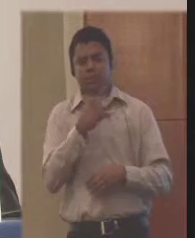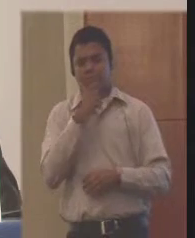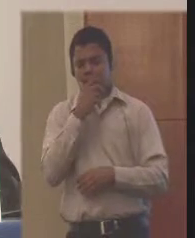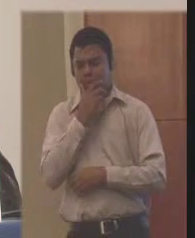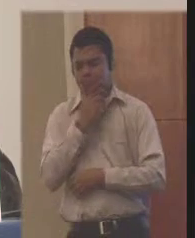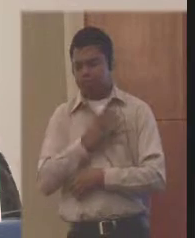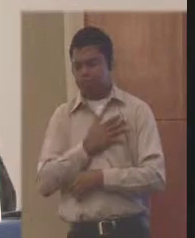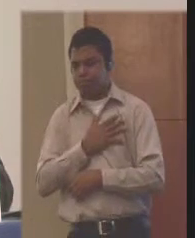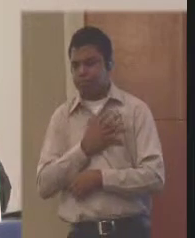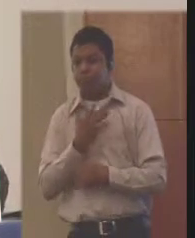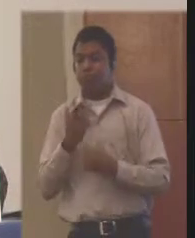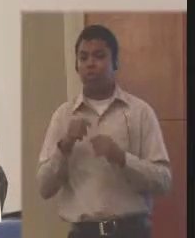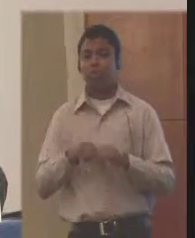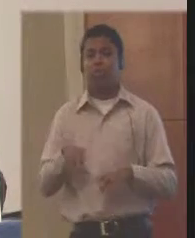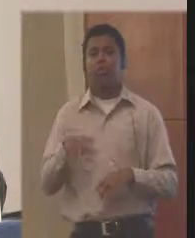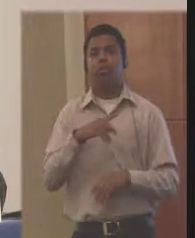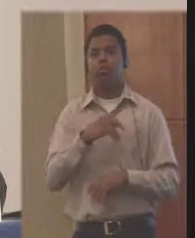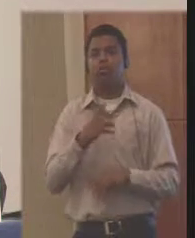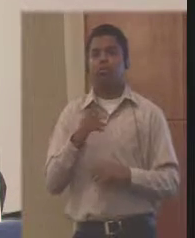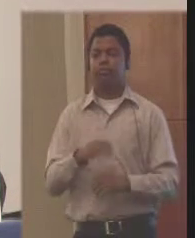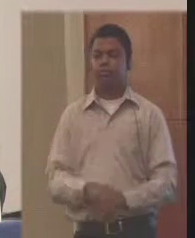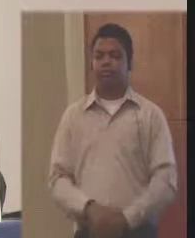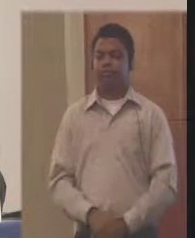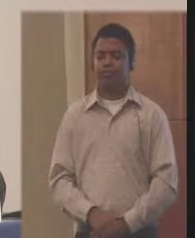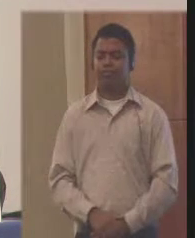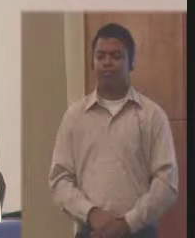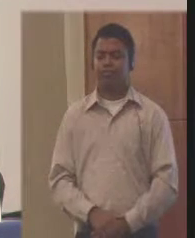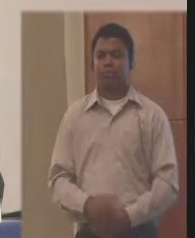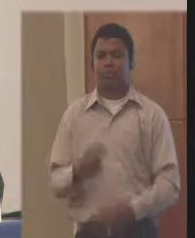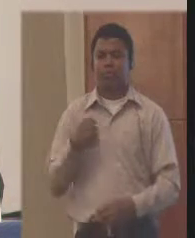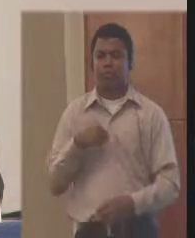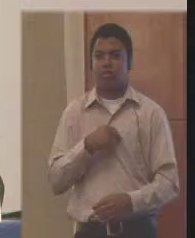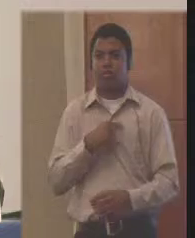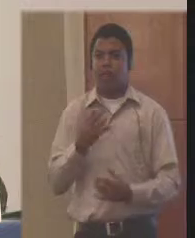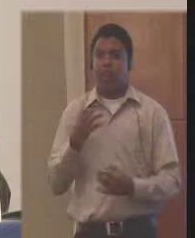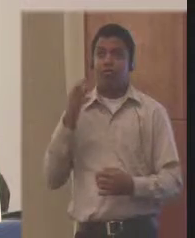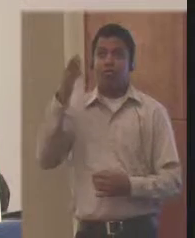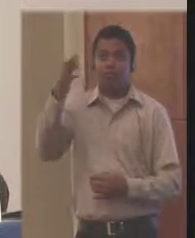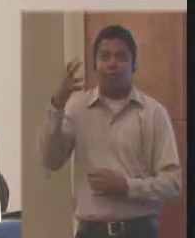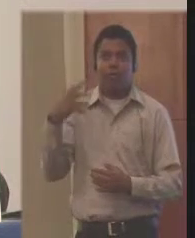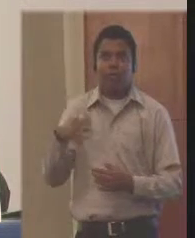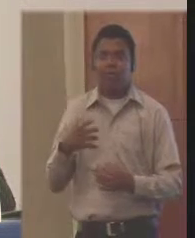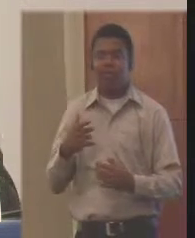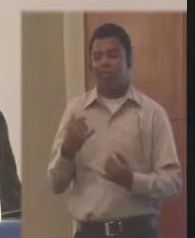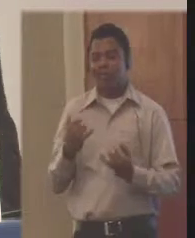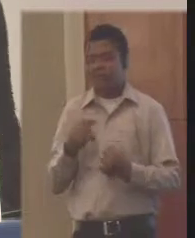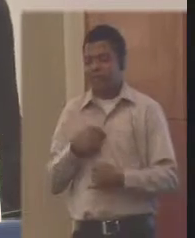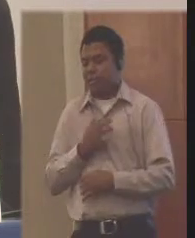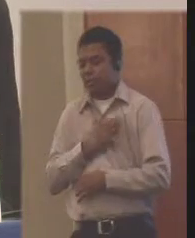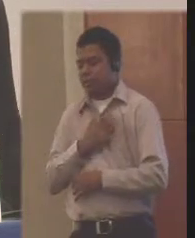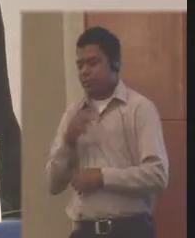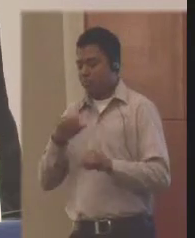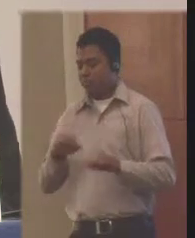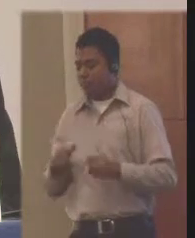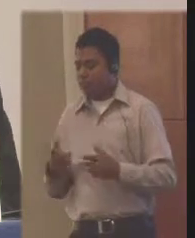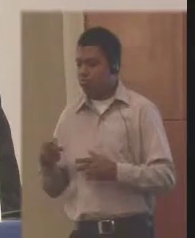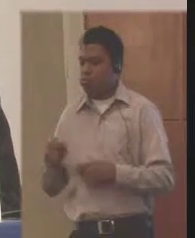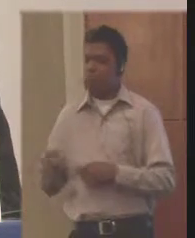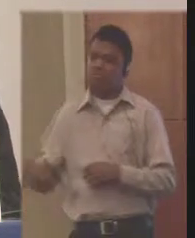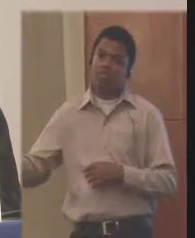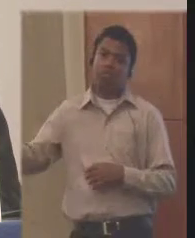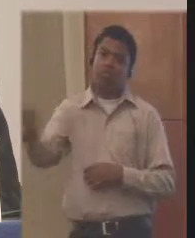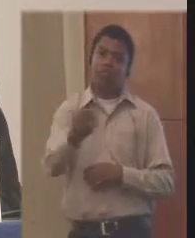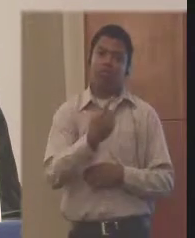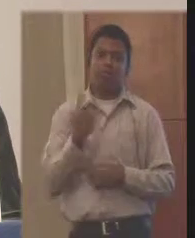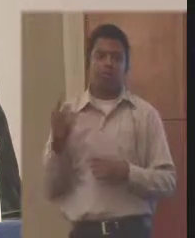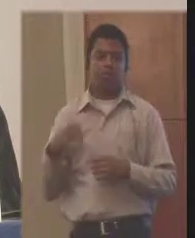es que estemos más contentos porque todos estamos mal, pero al menos es una circunstancia en donde vemos que todos tenemos que